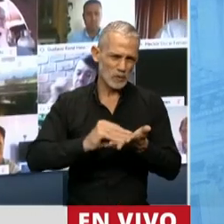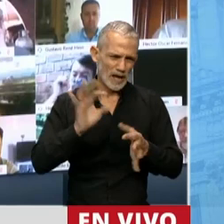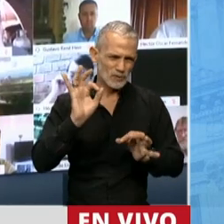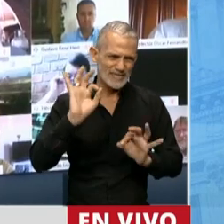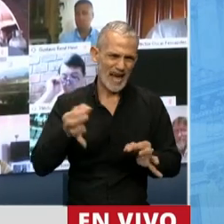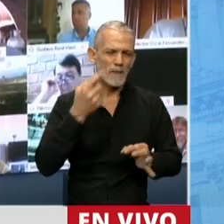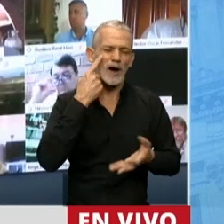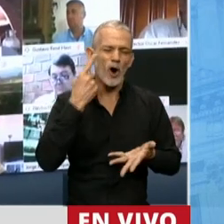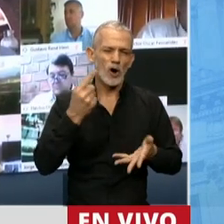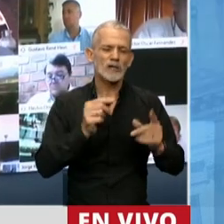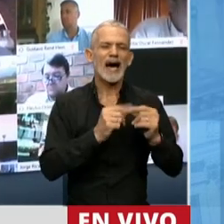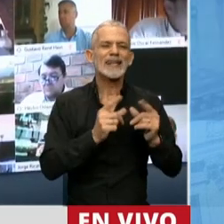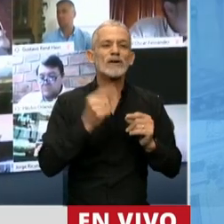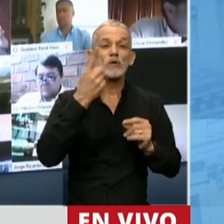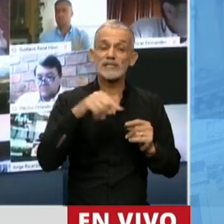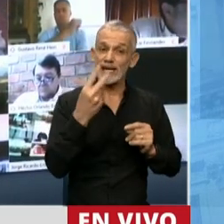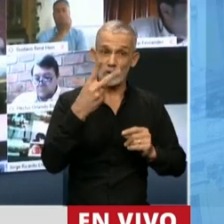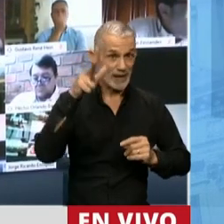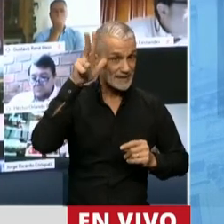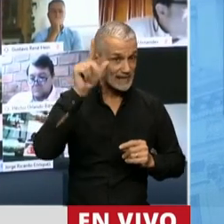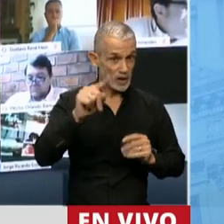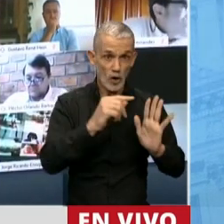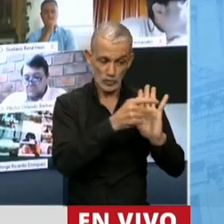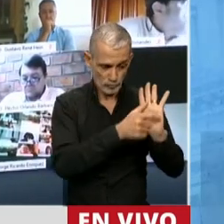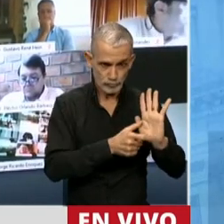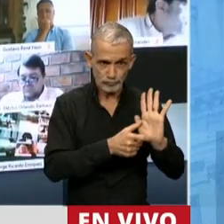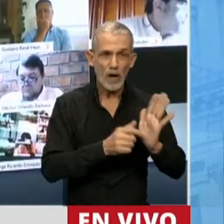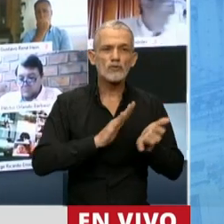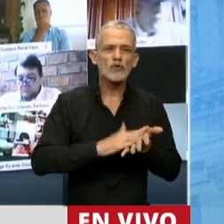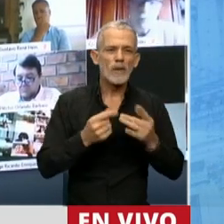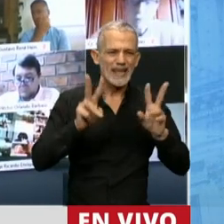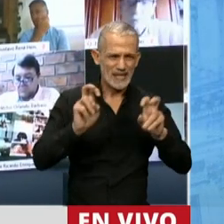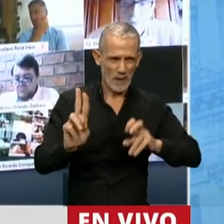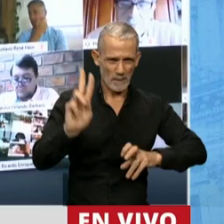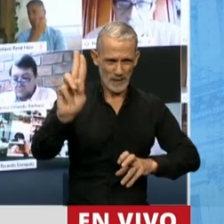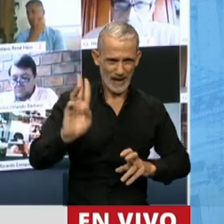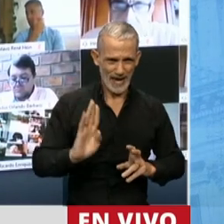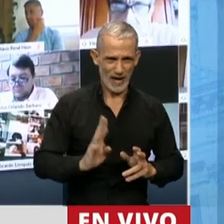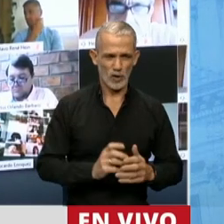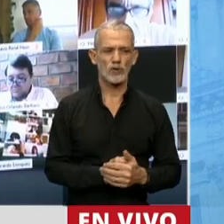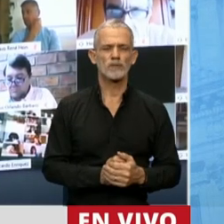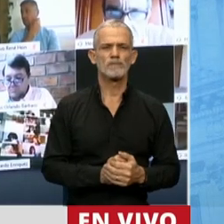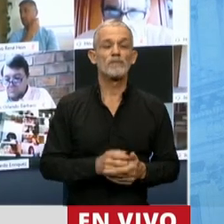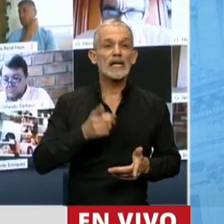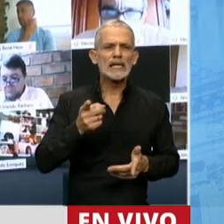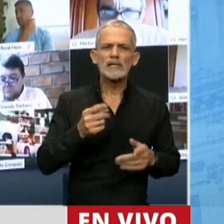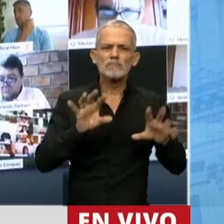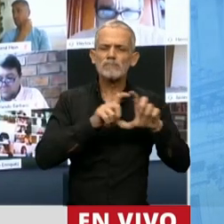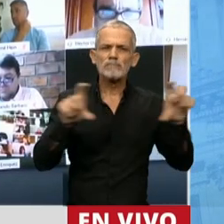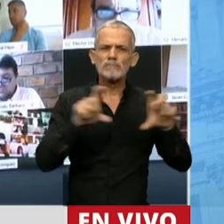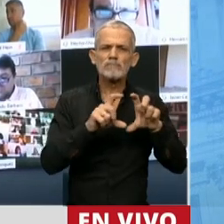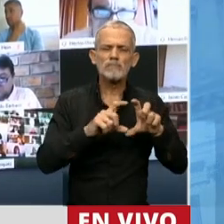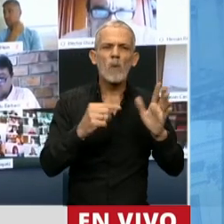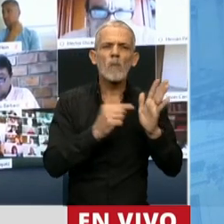el parrafito del artículo 128 que hace referencia a este tema. Las cuestiones a que se refiere